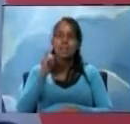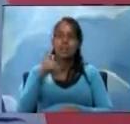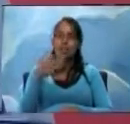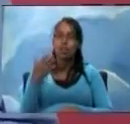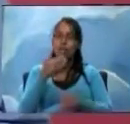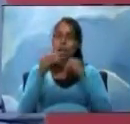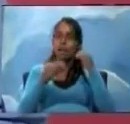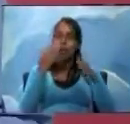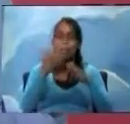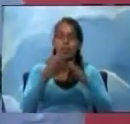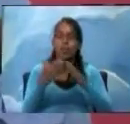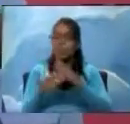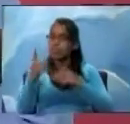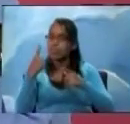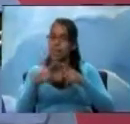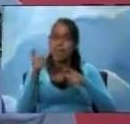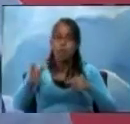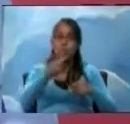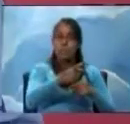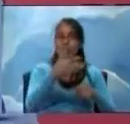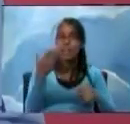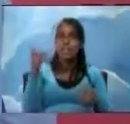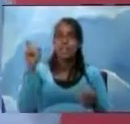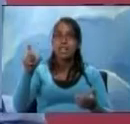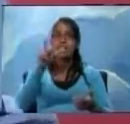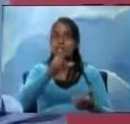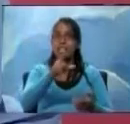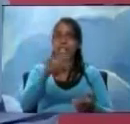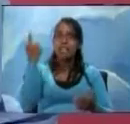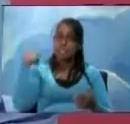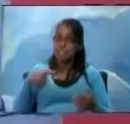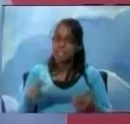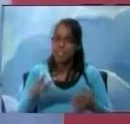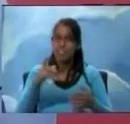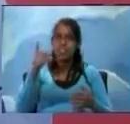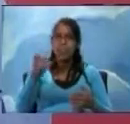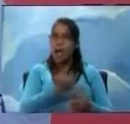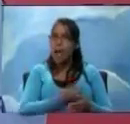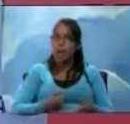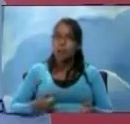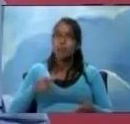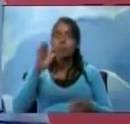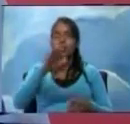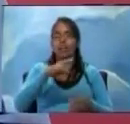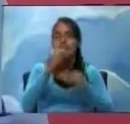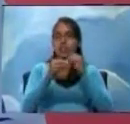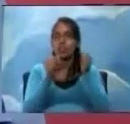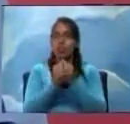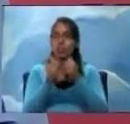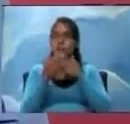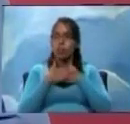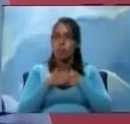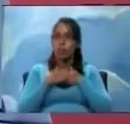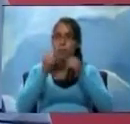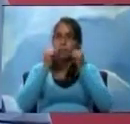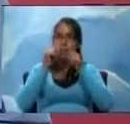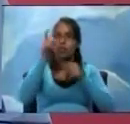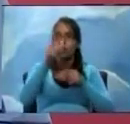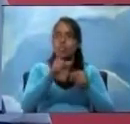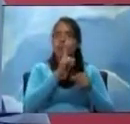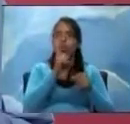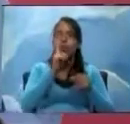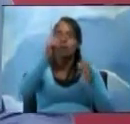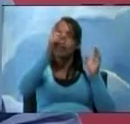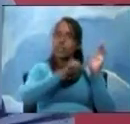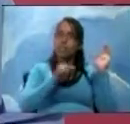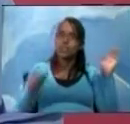lo que hagas con cualquiera de aquellas personas que necesitan, que tienen necesidad, lo estás haciendo conmigo. Bendito sea el